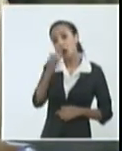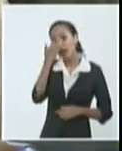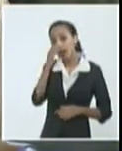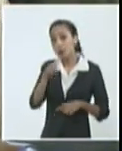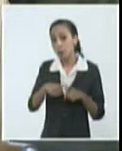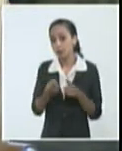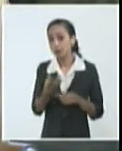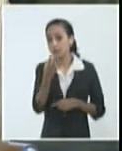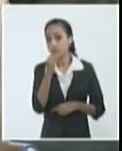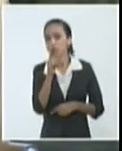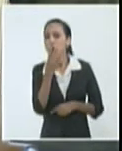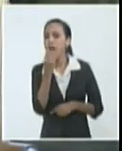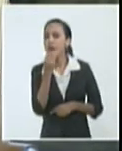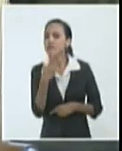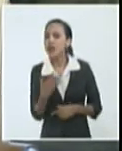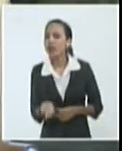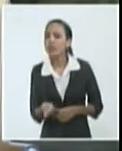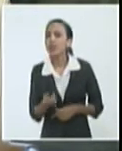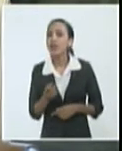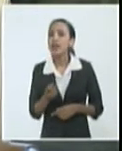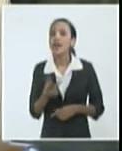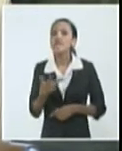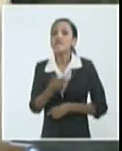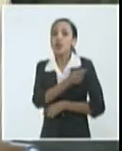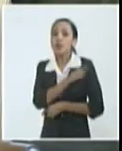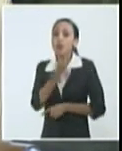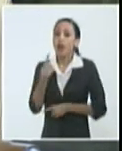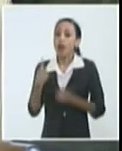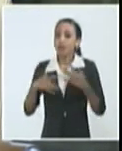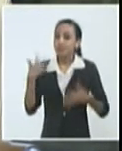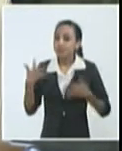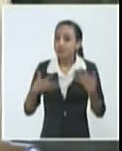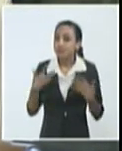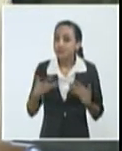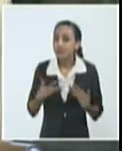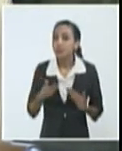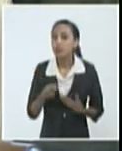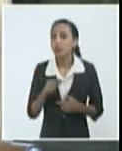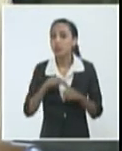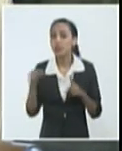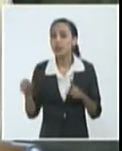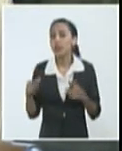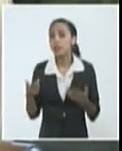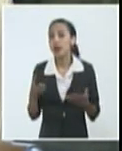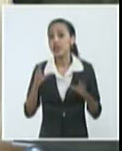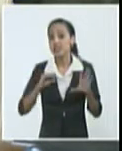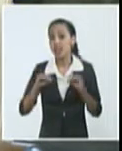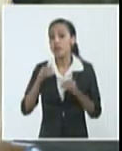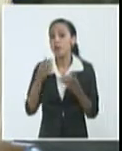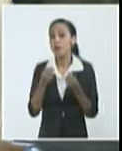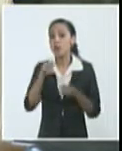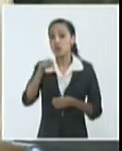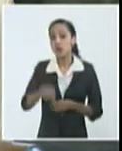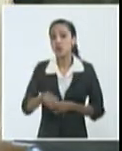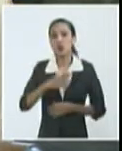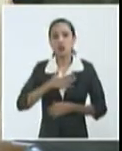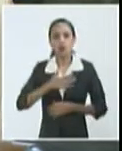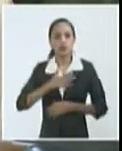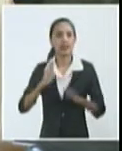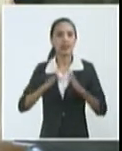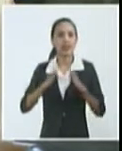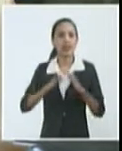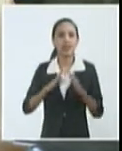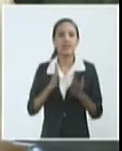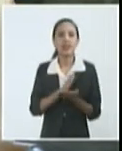sobre el tema de las vacunas, orgullo nacional, un tema sin dudas del que más se habla hoy en nuestros hogares, en las escuelas,